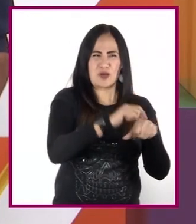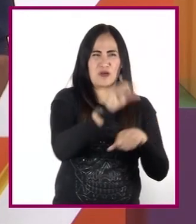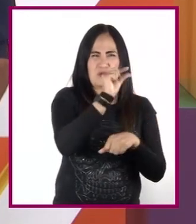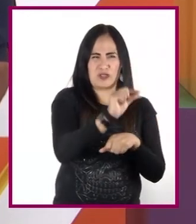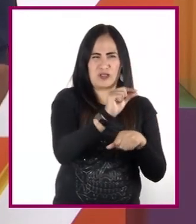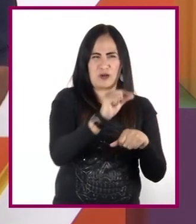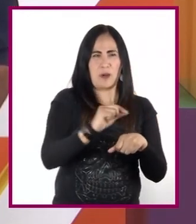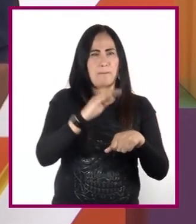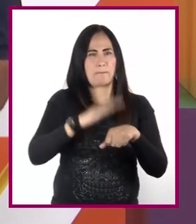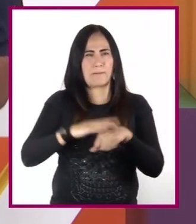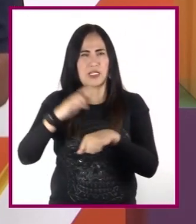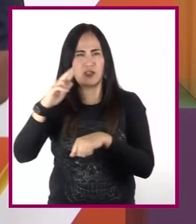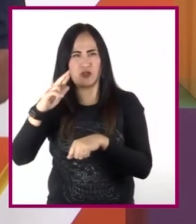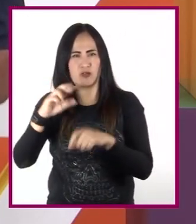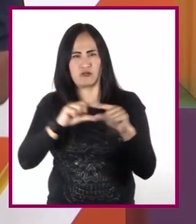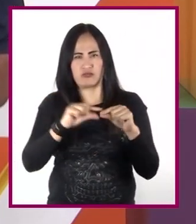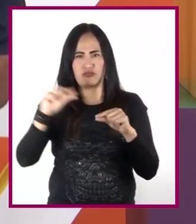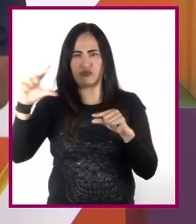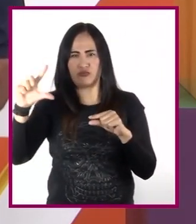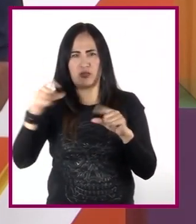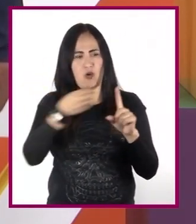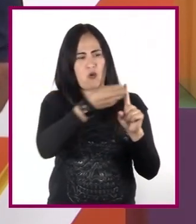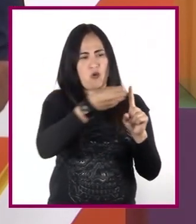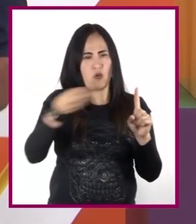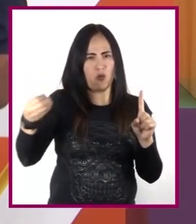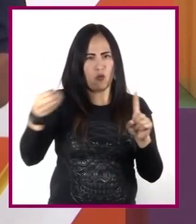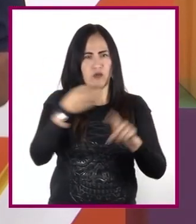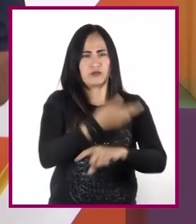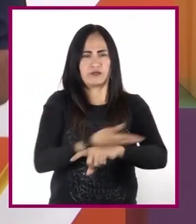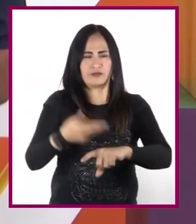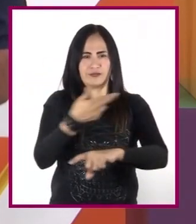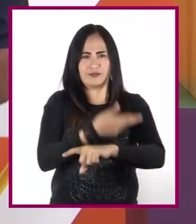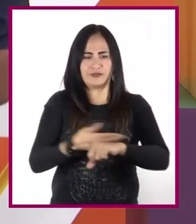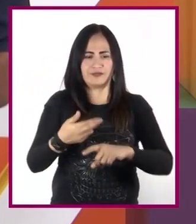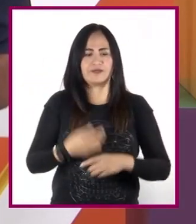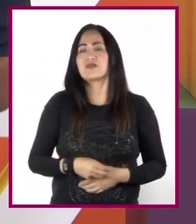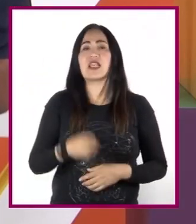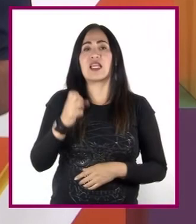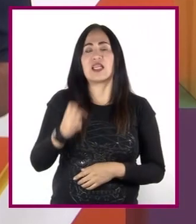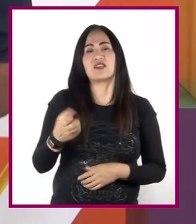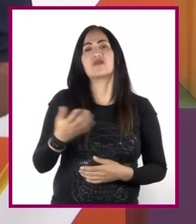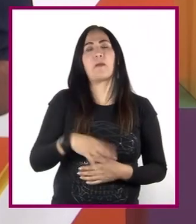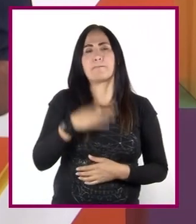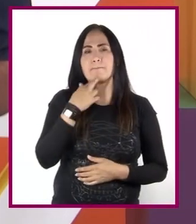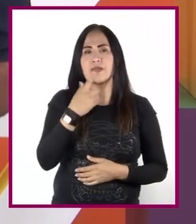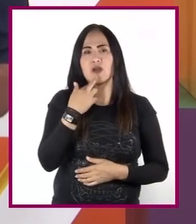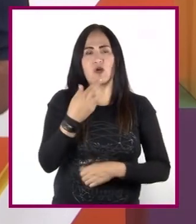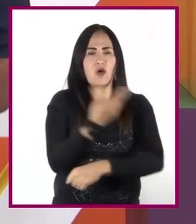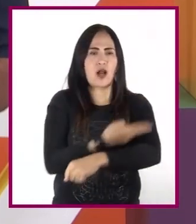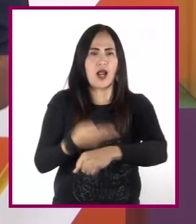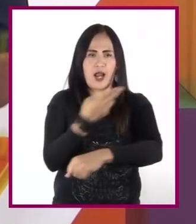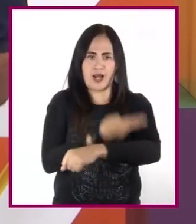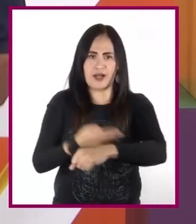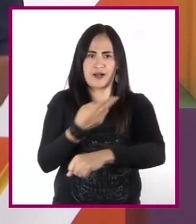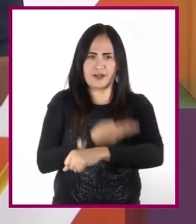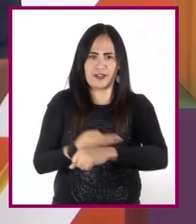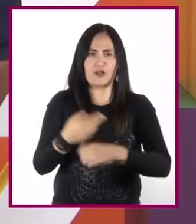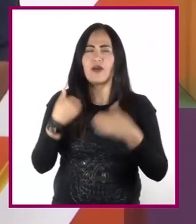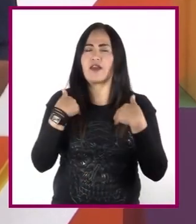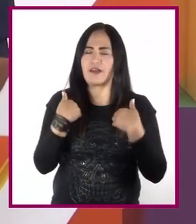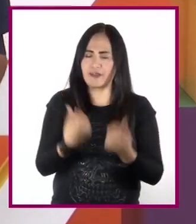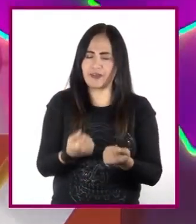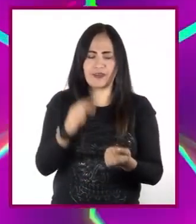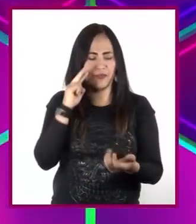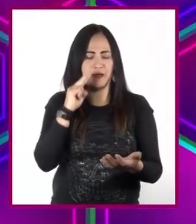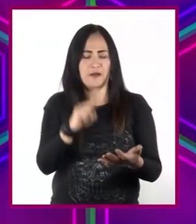las masas de los pacientes de Marco. Esto para tener una mejor organización de los datos, para entender más